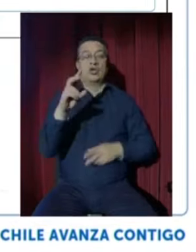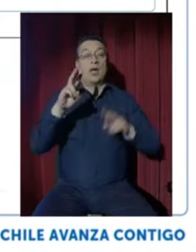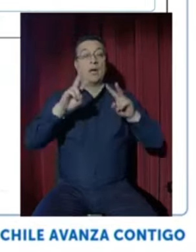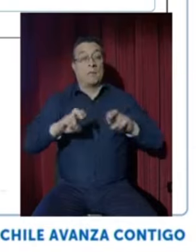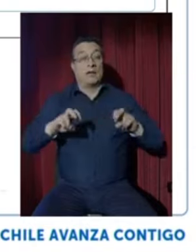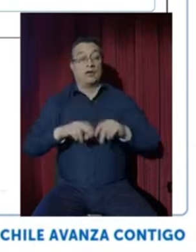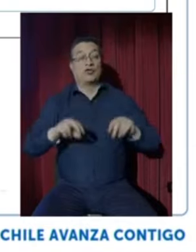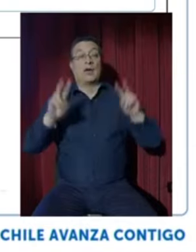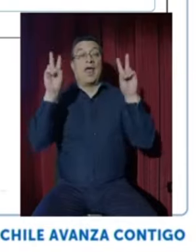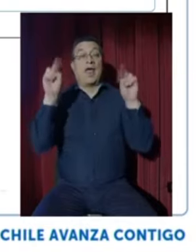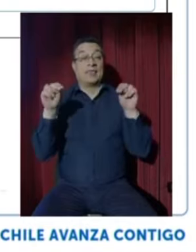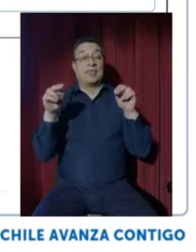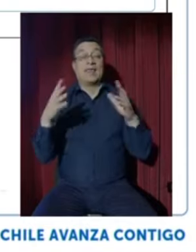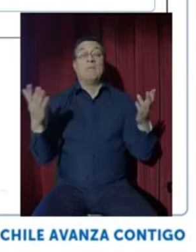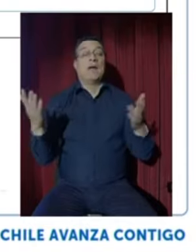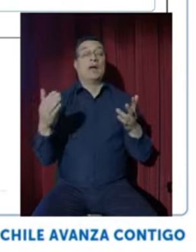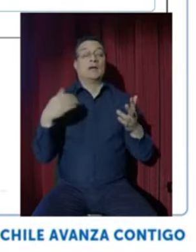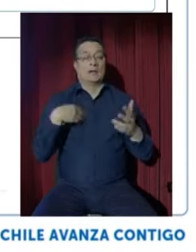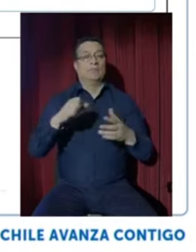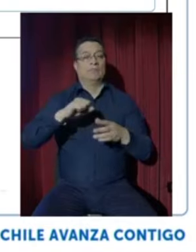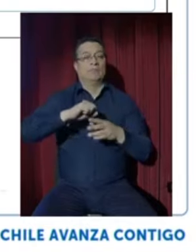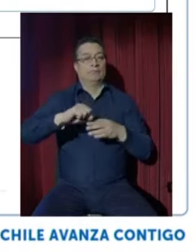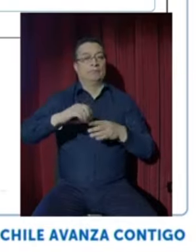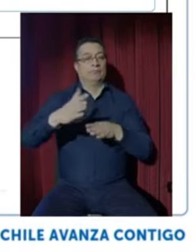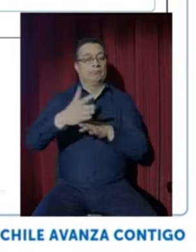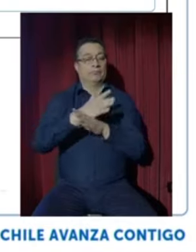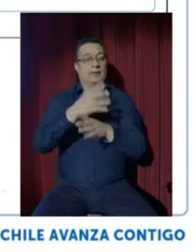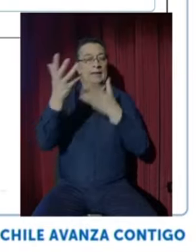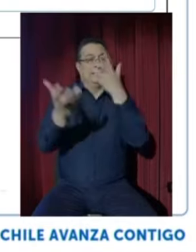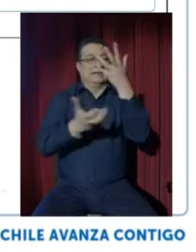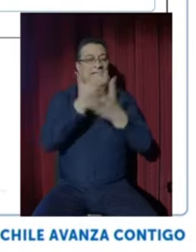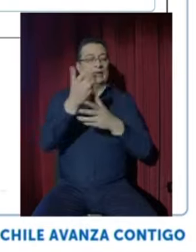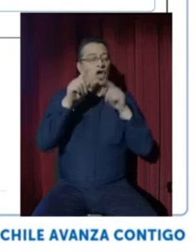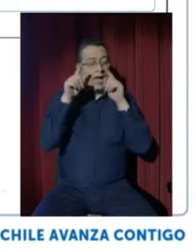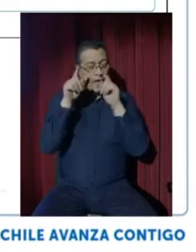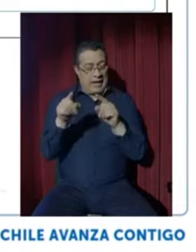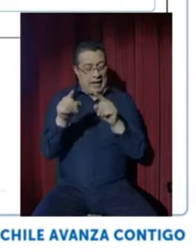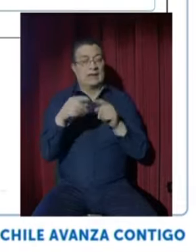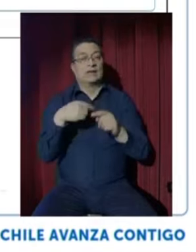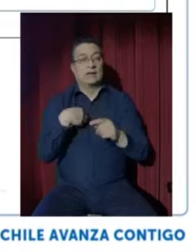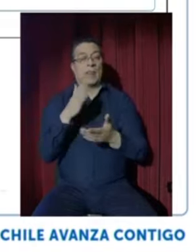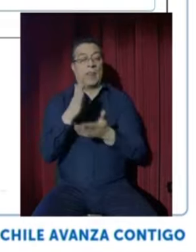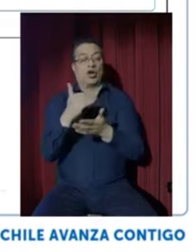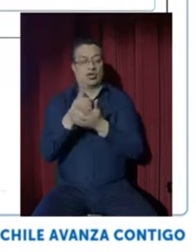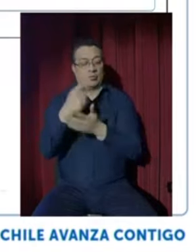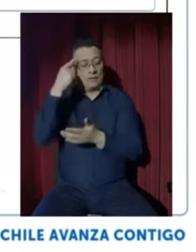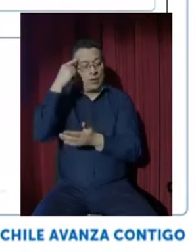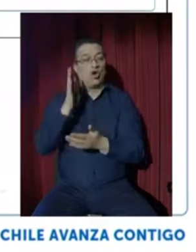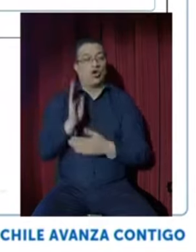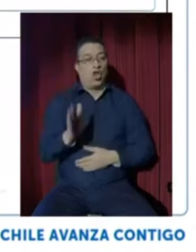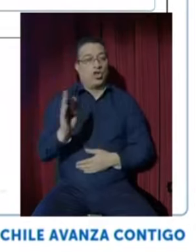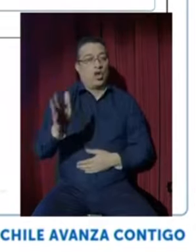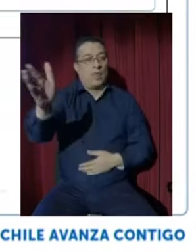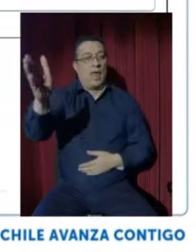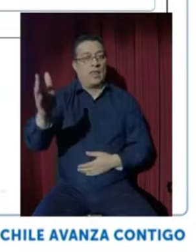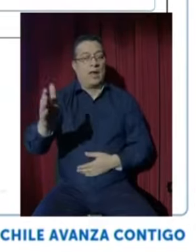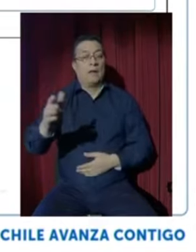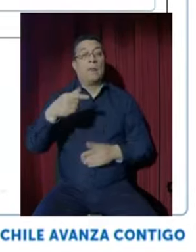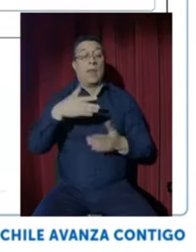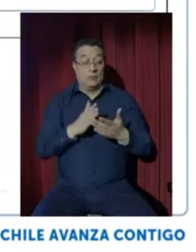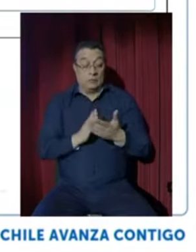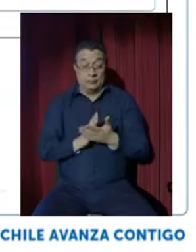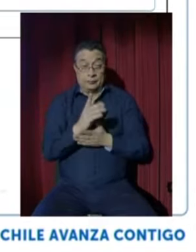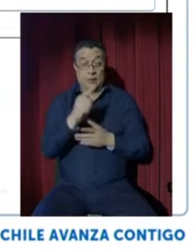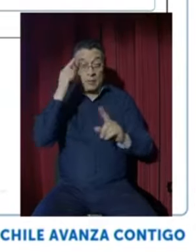de causa respecto a la ocurrencia de incendio esos son como objetivos estratégicos de continuidad de inicio